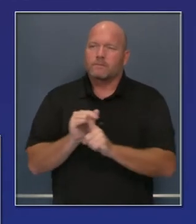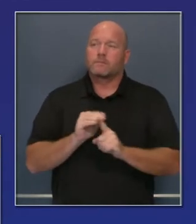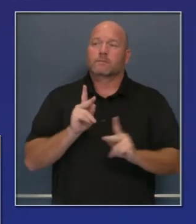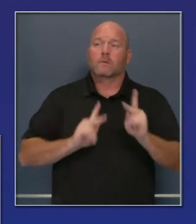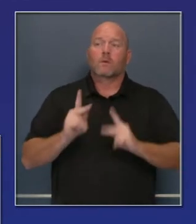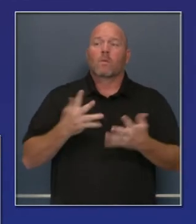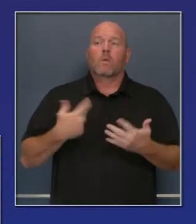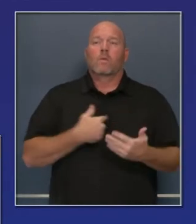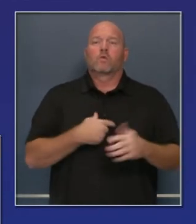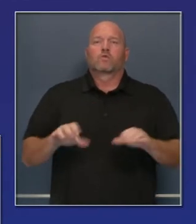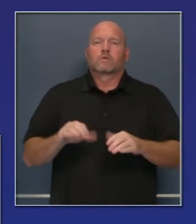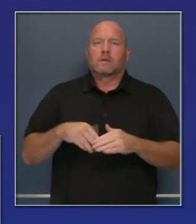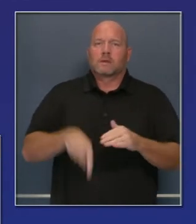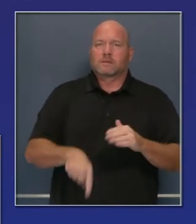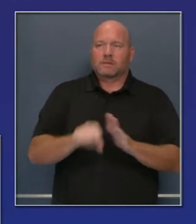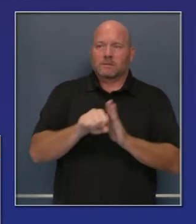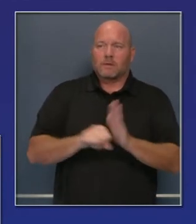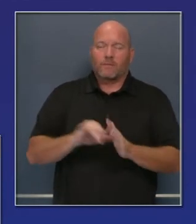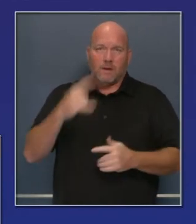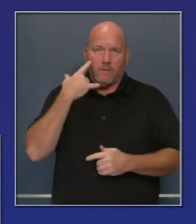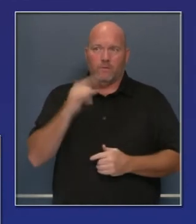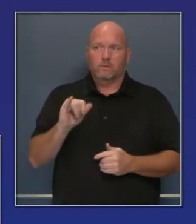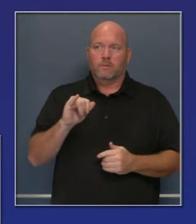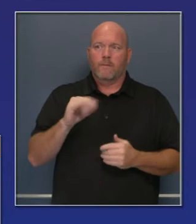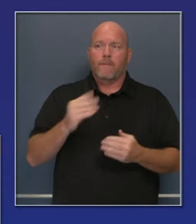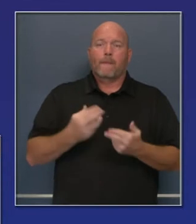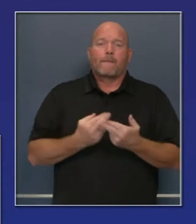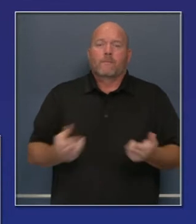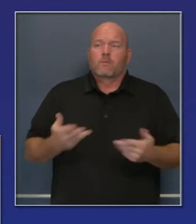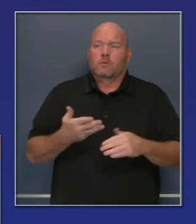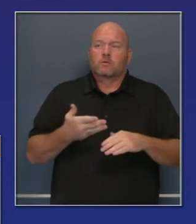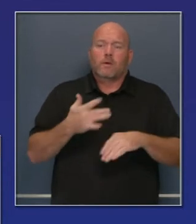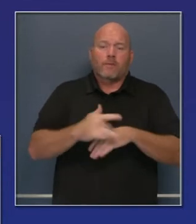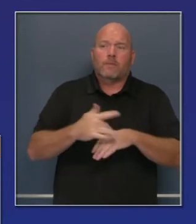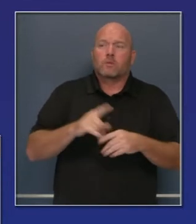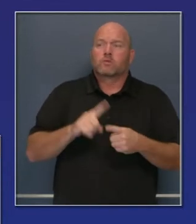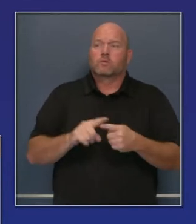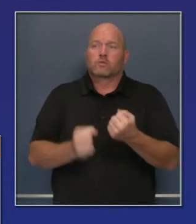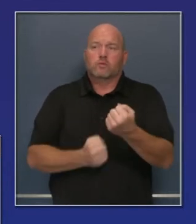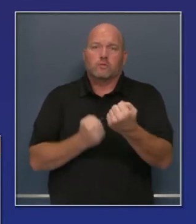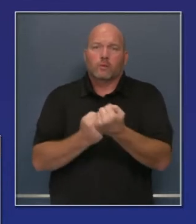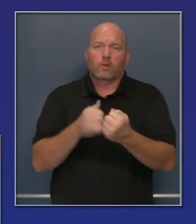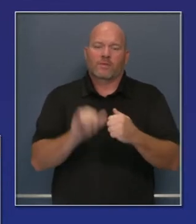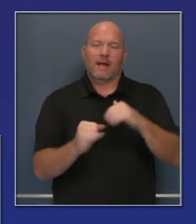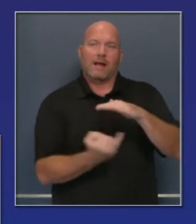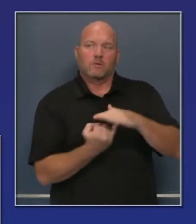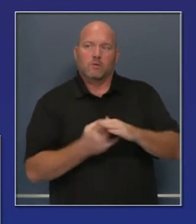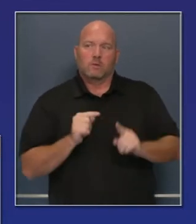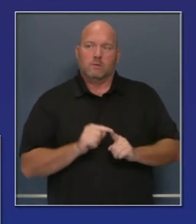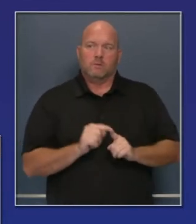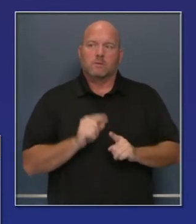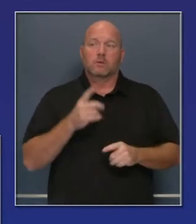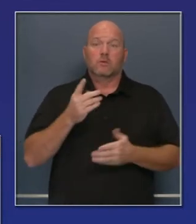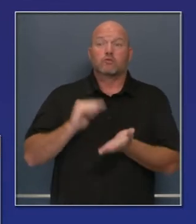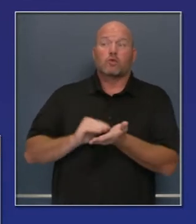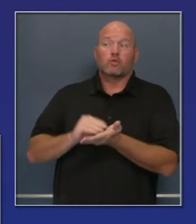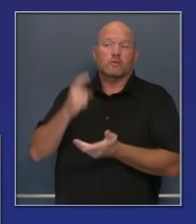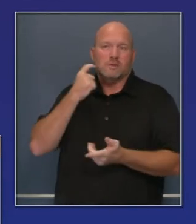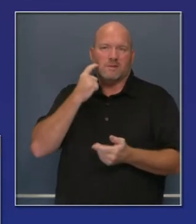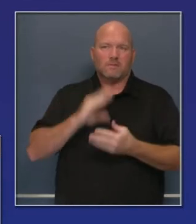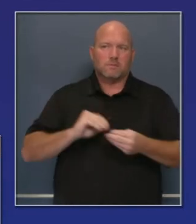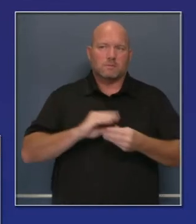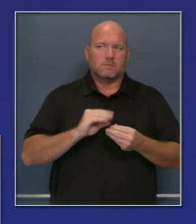gente del trabajo que se ha hecho en el estado de California, recursos que ahora tienen disponibles para ayudar a apoyar el aislamiento. El doctor Galley